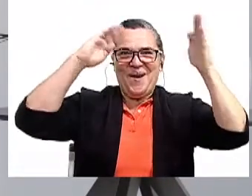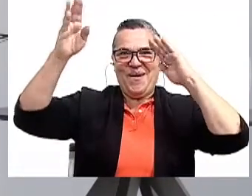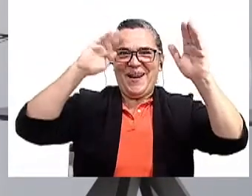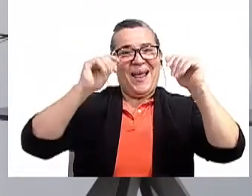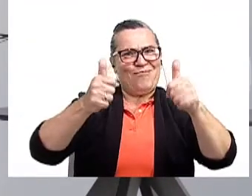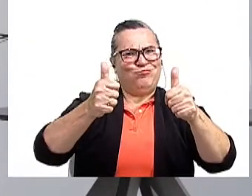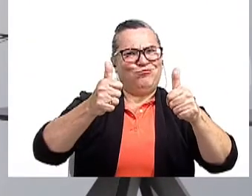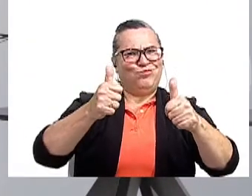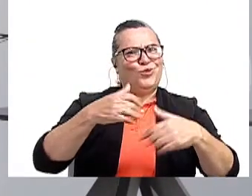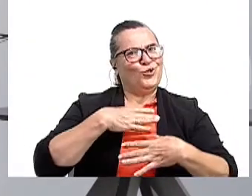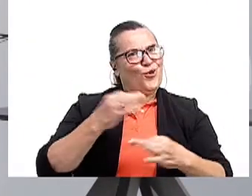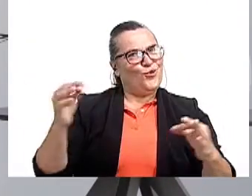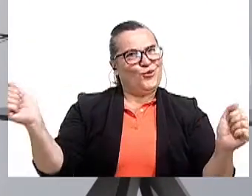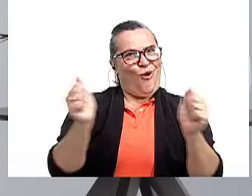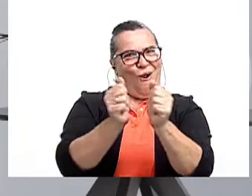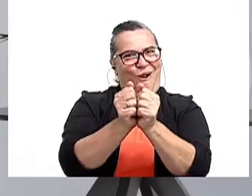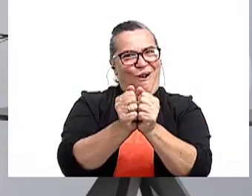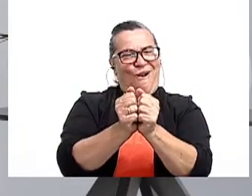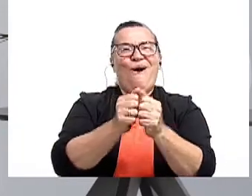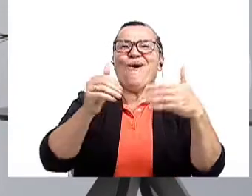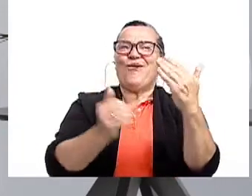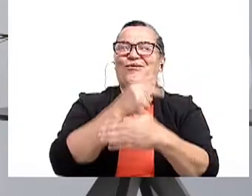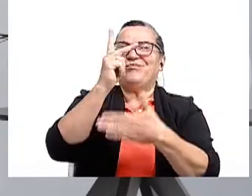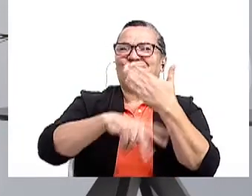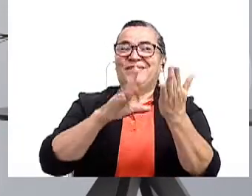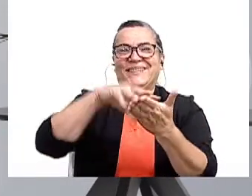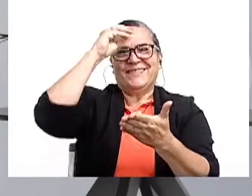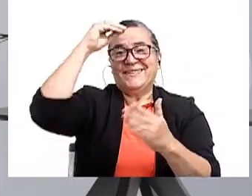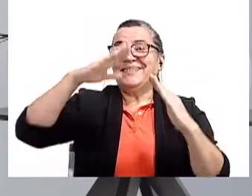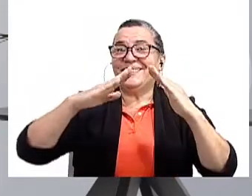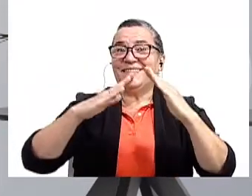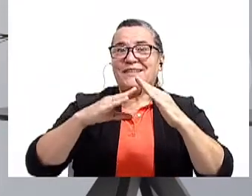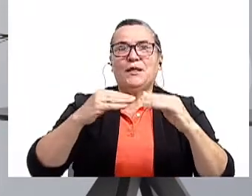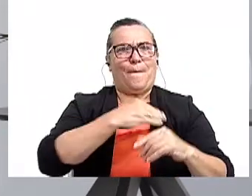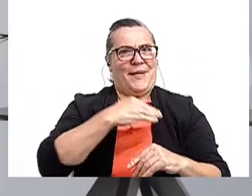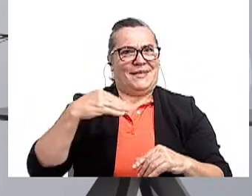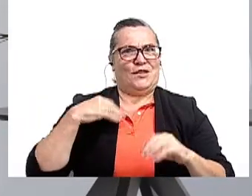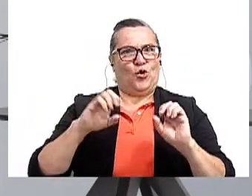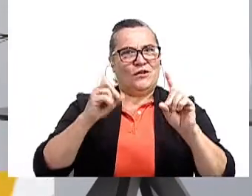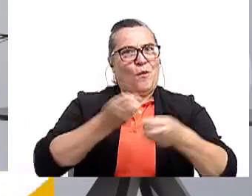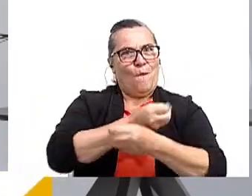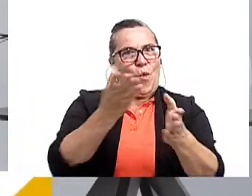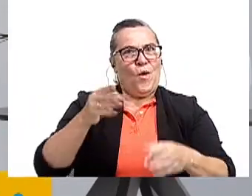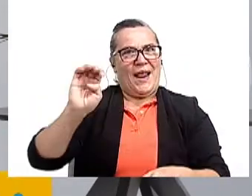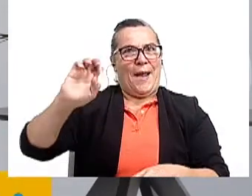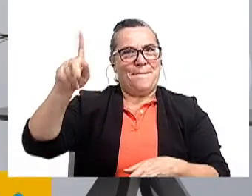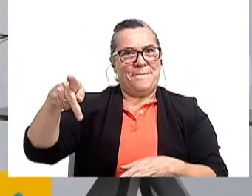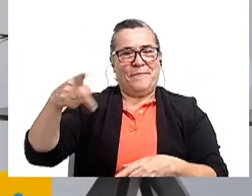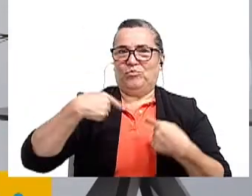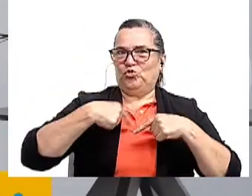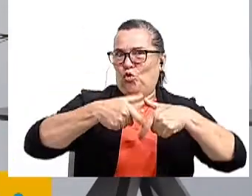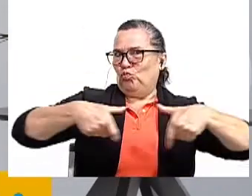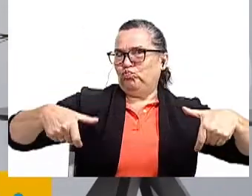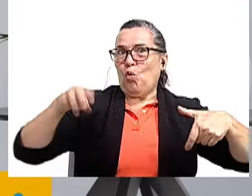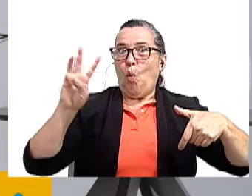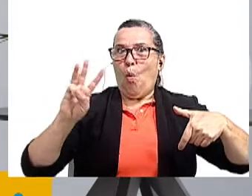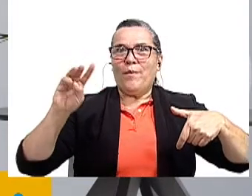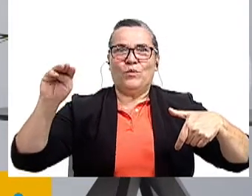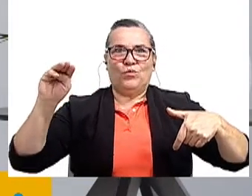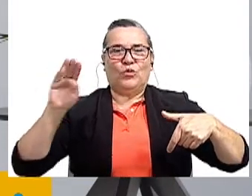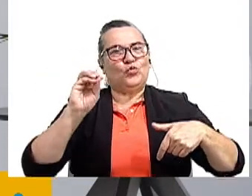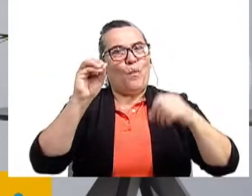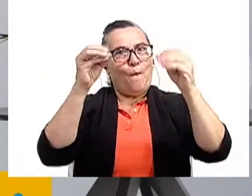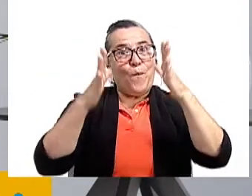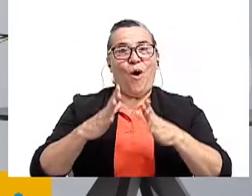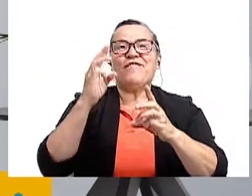Hola, hola, qué gusto que nos acompañen en un nuevo programa de Aprendo en Casa del Ministerio de Educación Pública. Yo soy Gualberto Morales, su profe